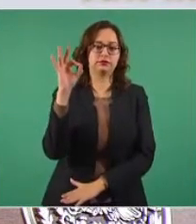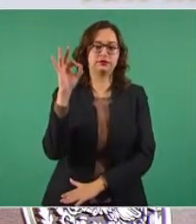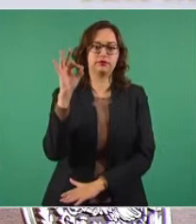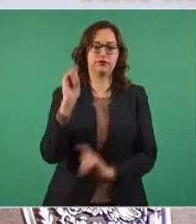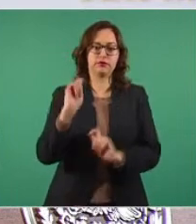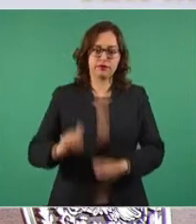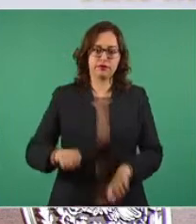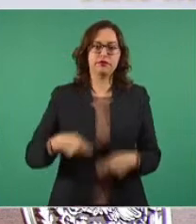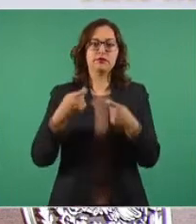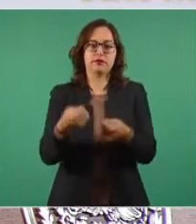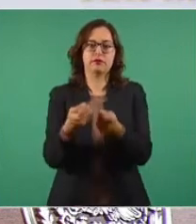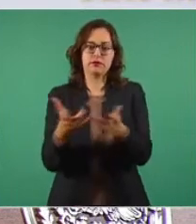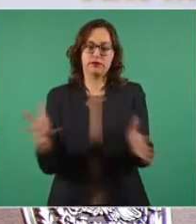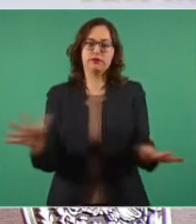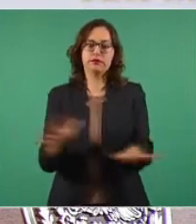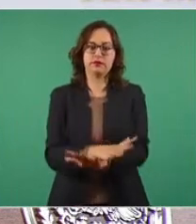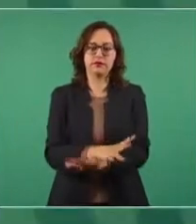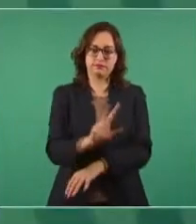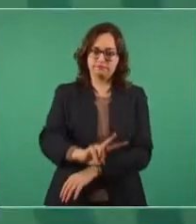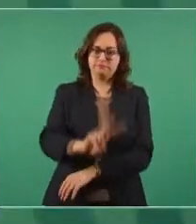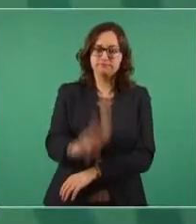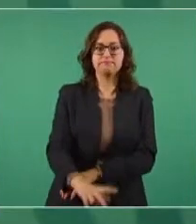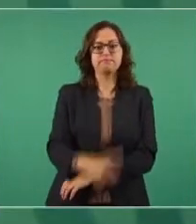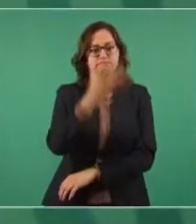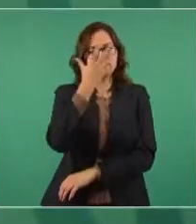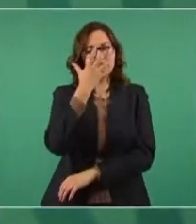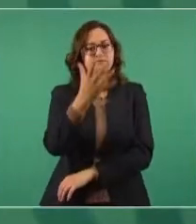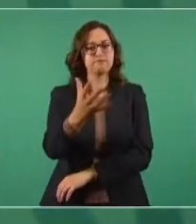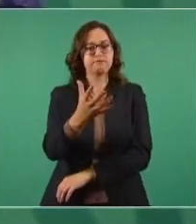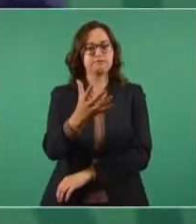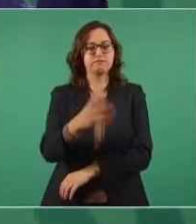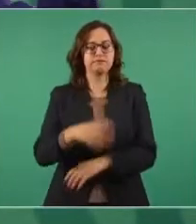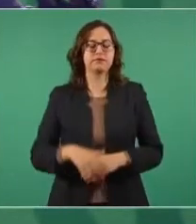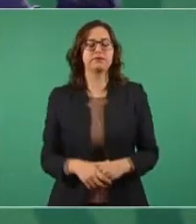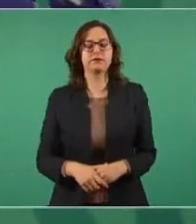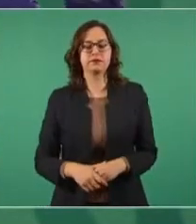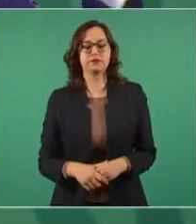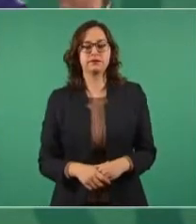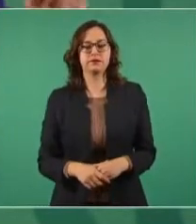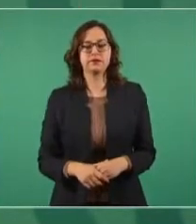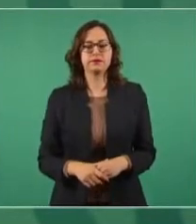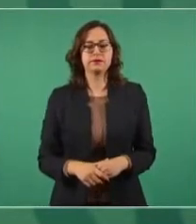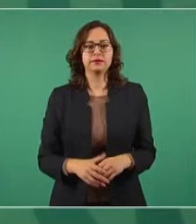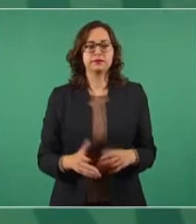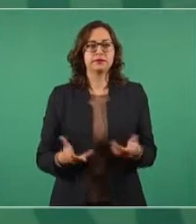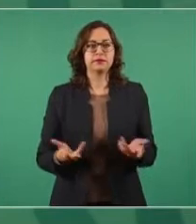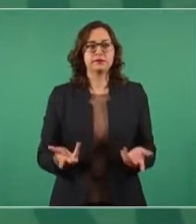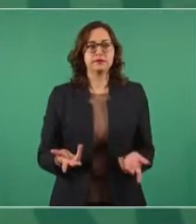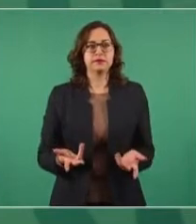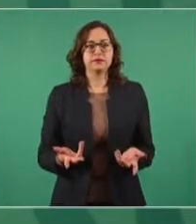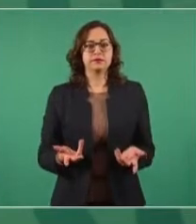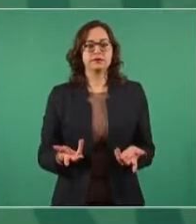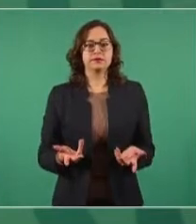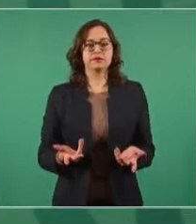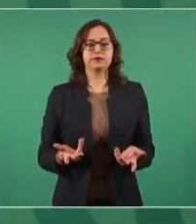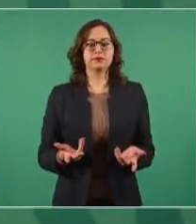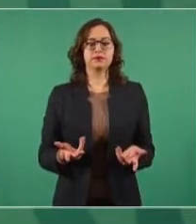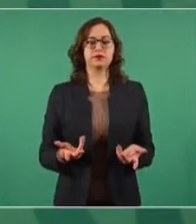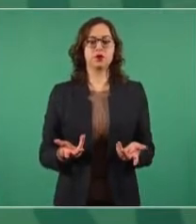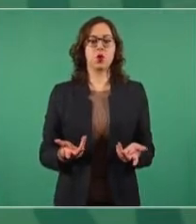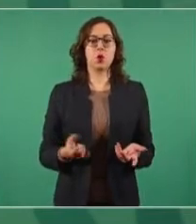un cambio verdadero ya no solo es el aspecto